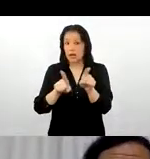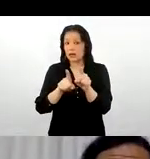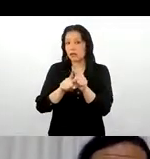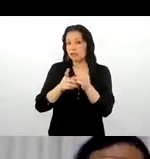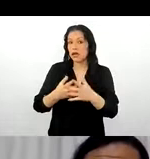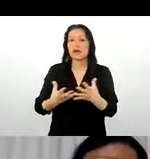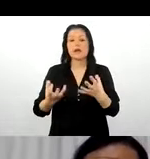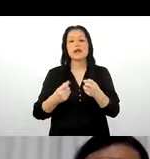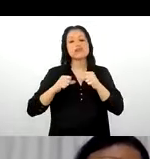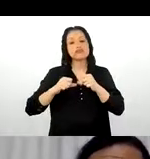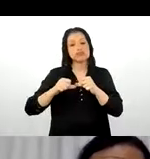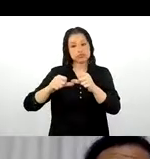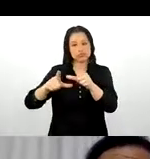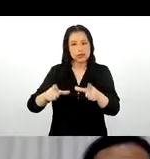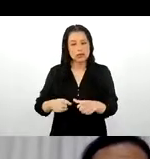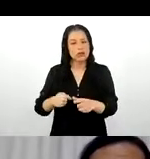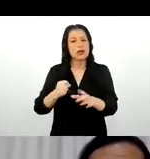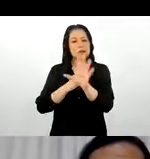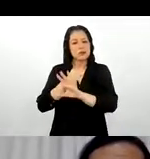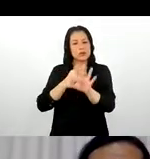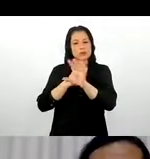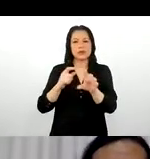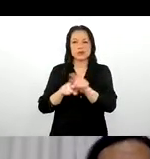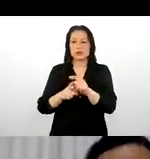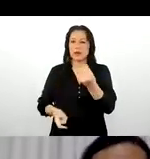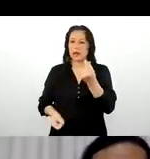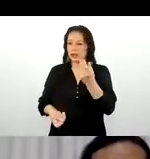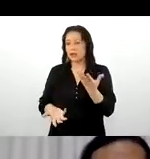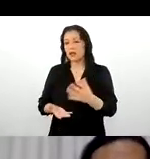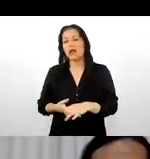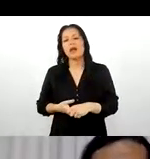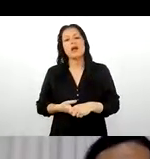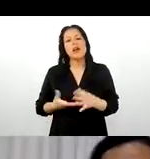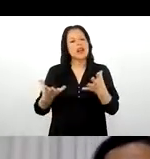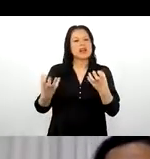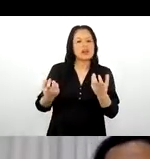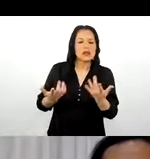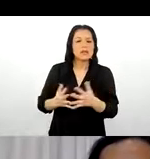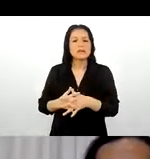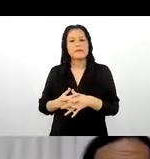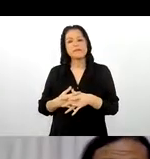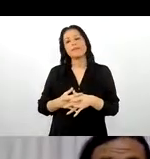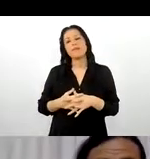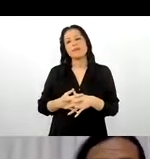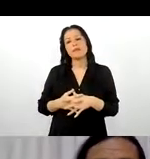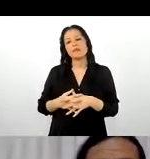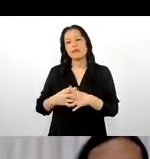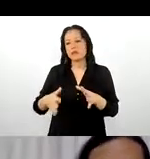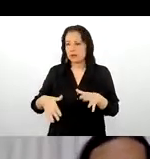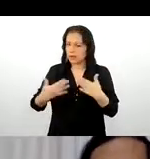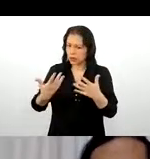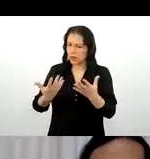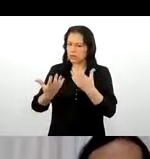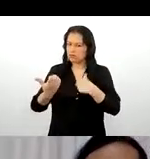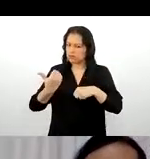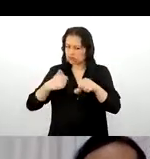manera sostenible, ¿no? Y claro, y el dinero que viaja, buscan que obviamente este dinero se pueda dinamizar dentro de los